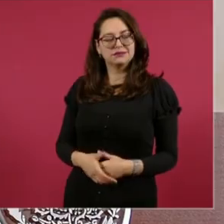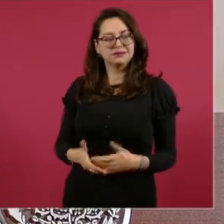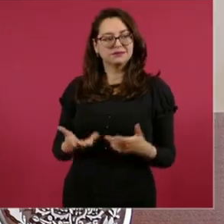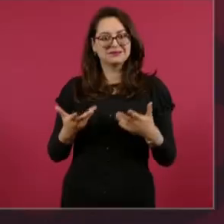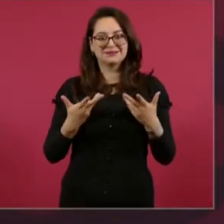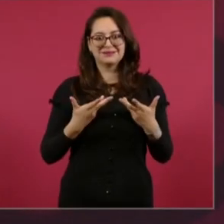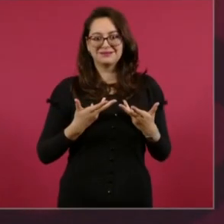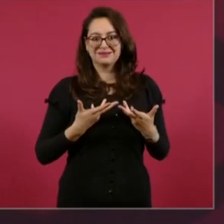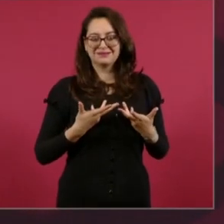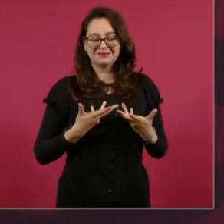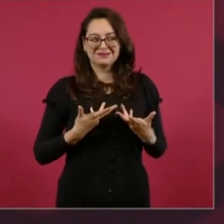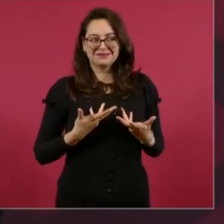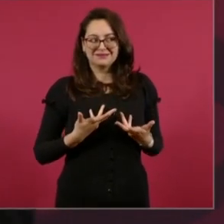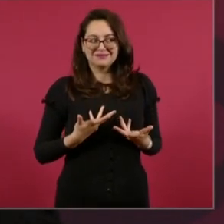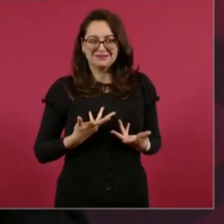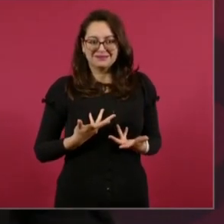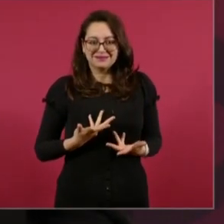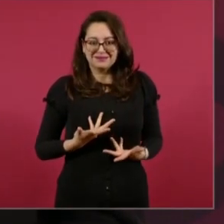Sí, esa es